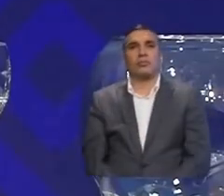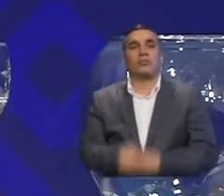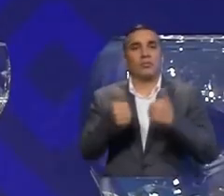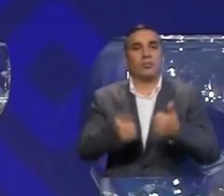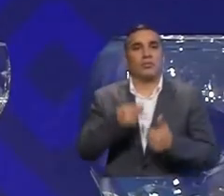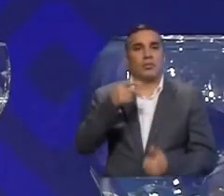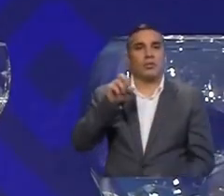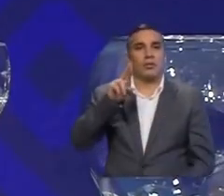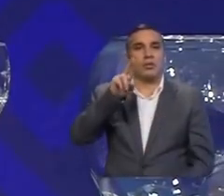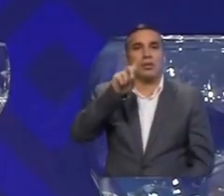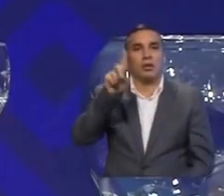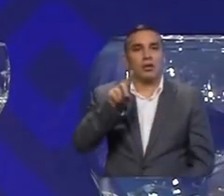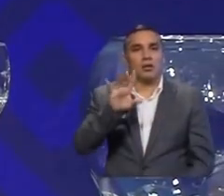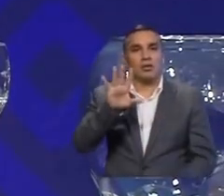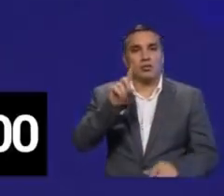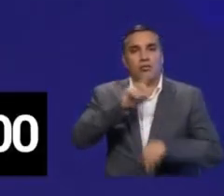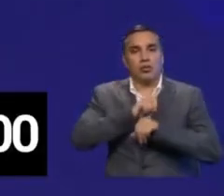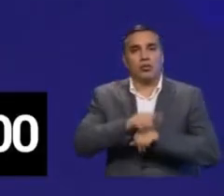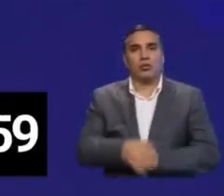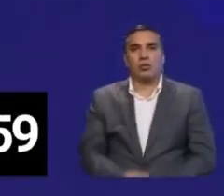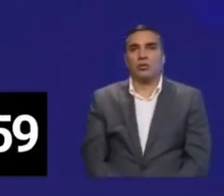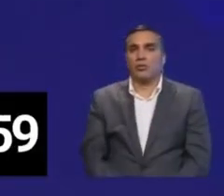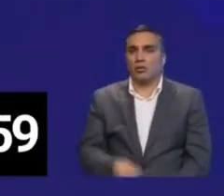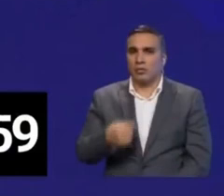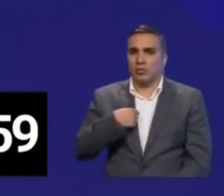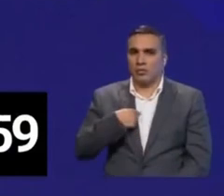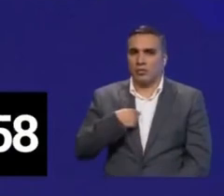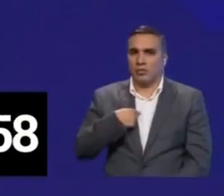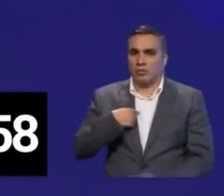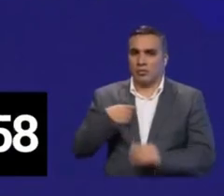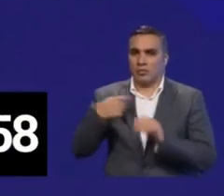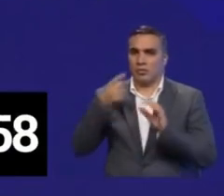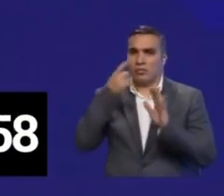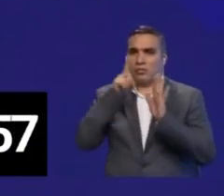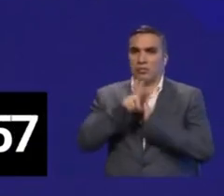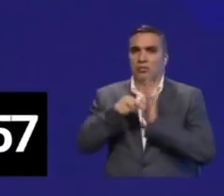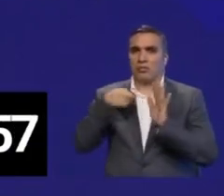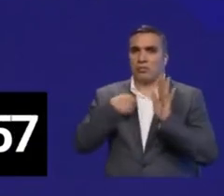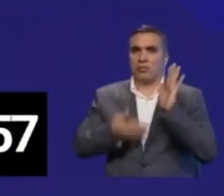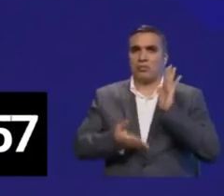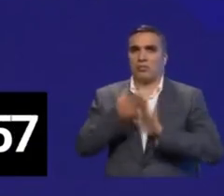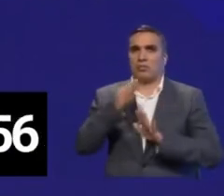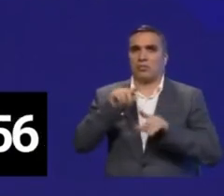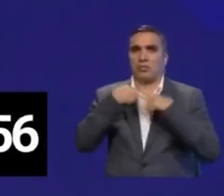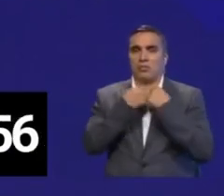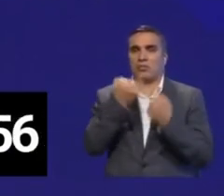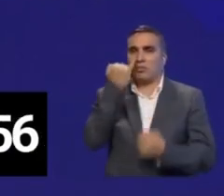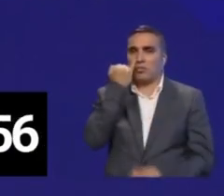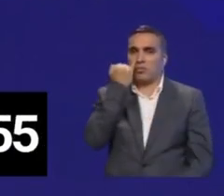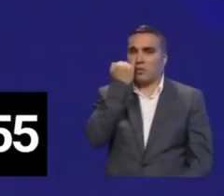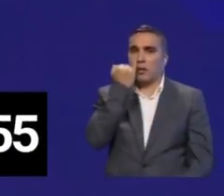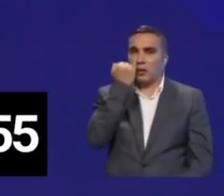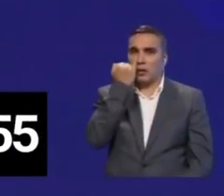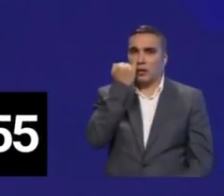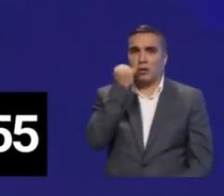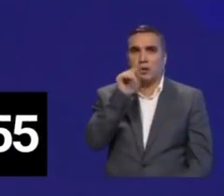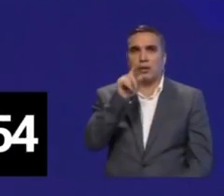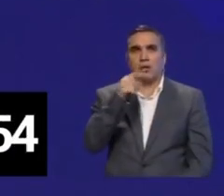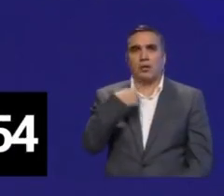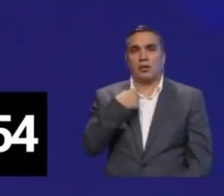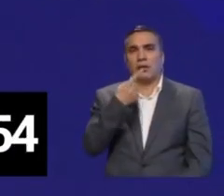Pérez, su minuto. A mí me acusan que me debo al movimiento indígena. Y